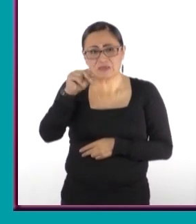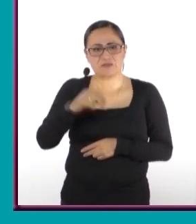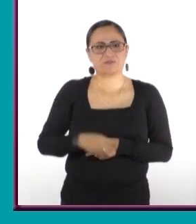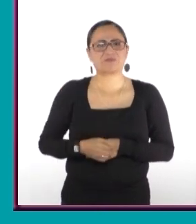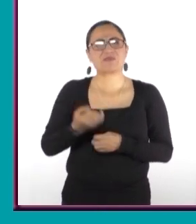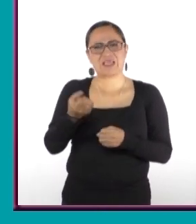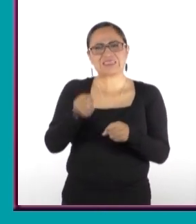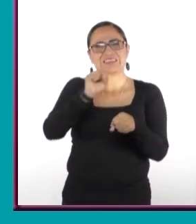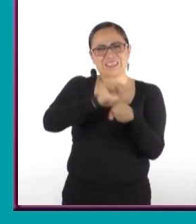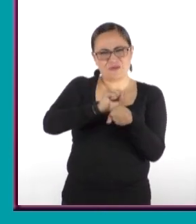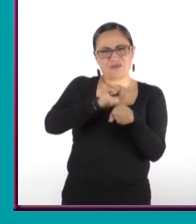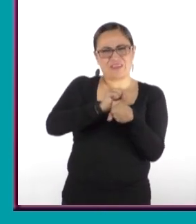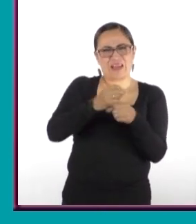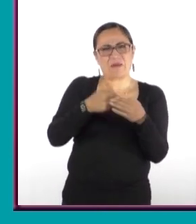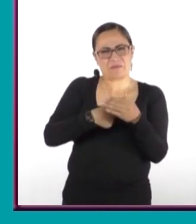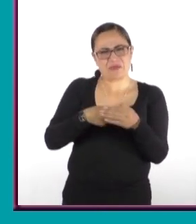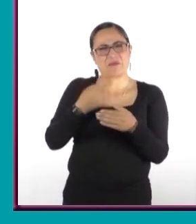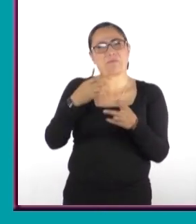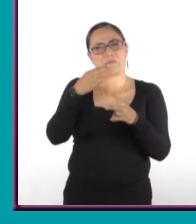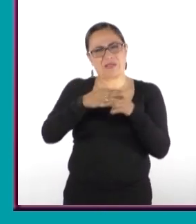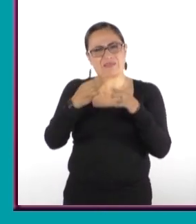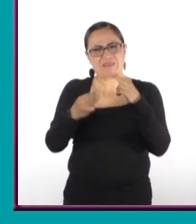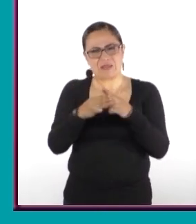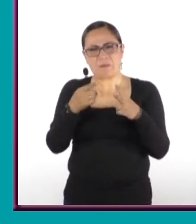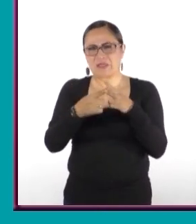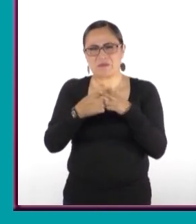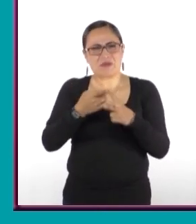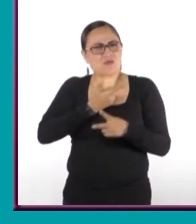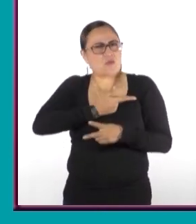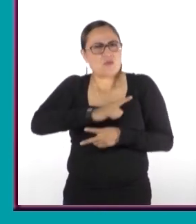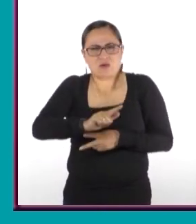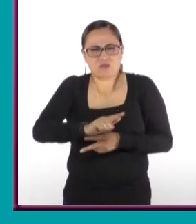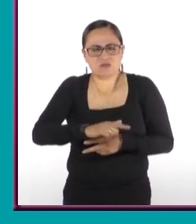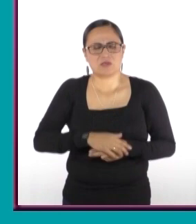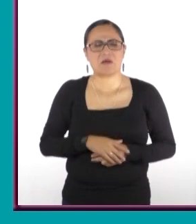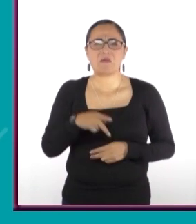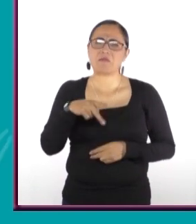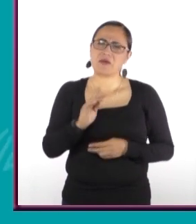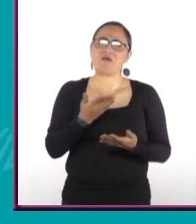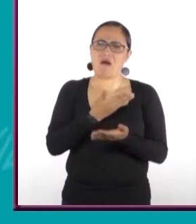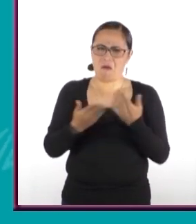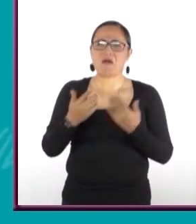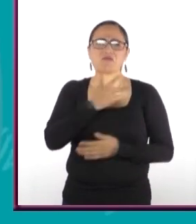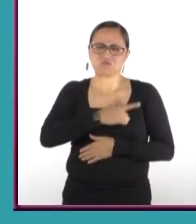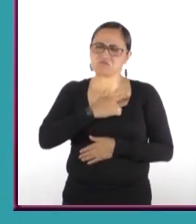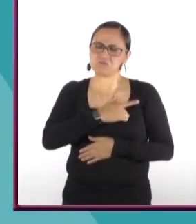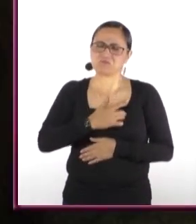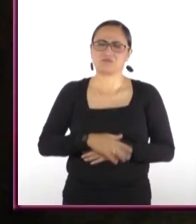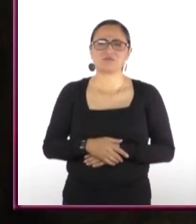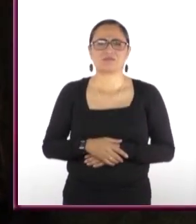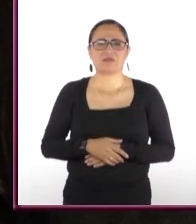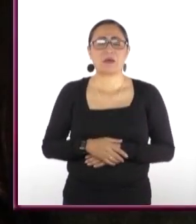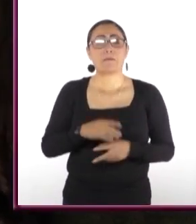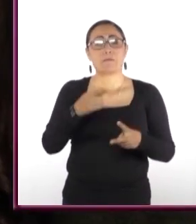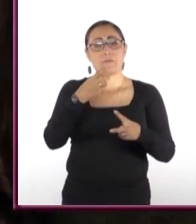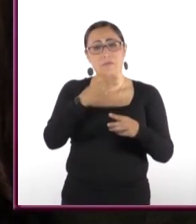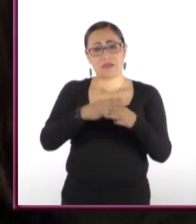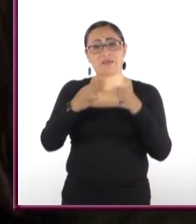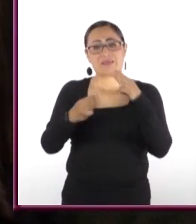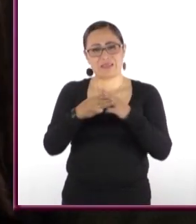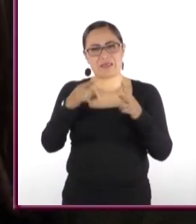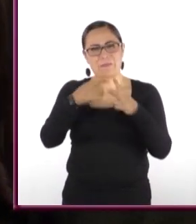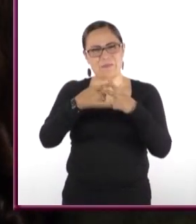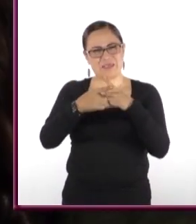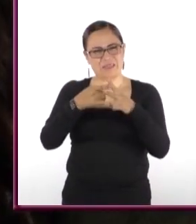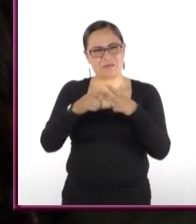Sí, en la secundaria decía mucho que no me gustaban las matemáticas, pero ya me gustan. Las matemáticas